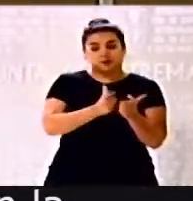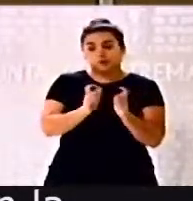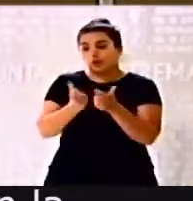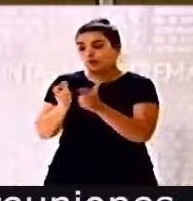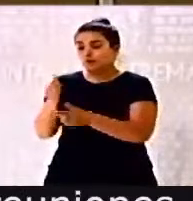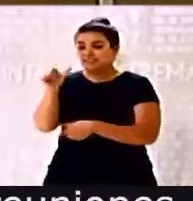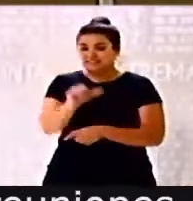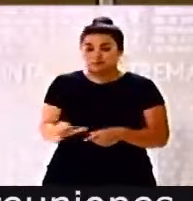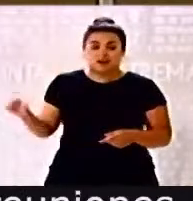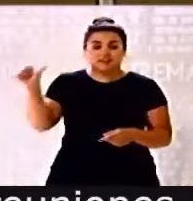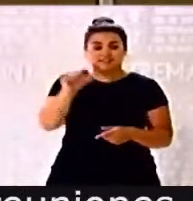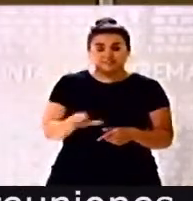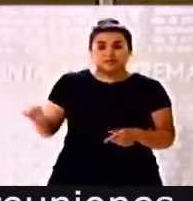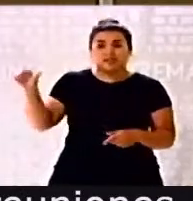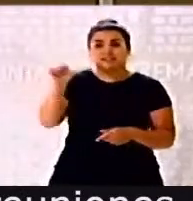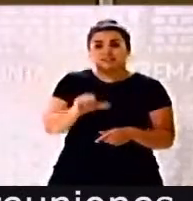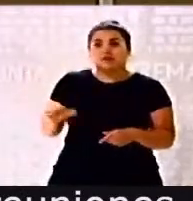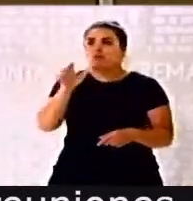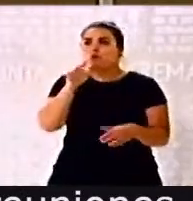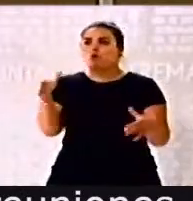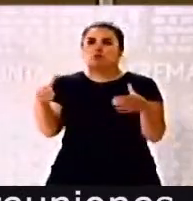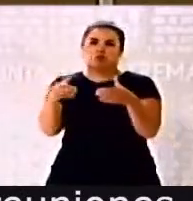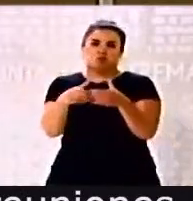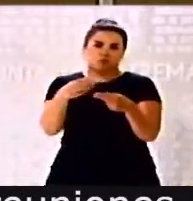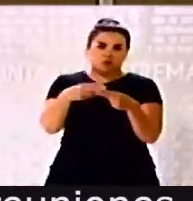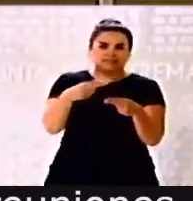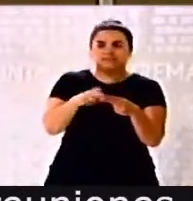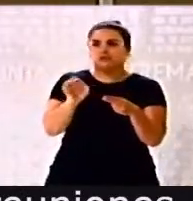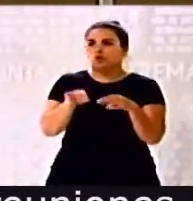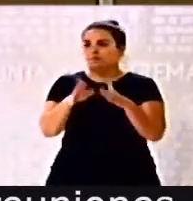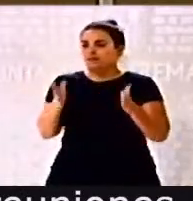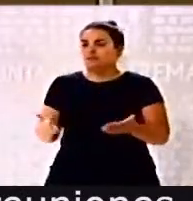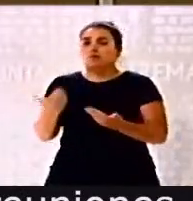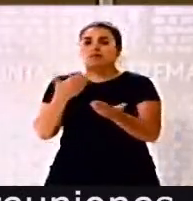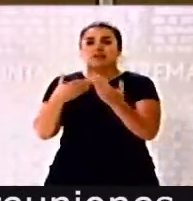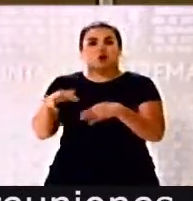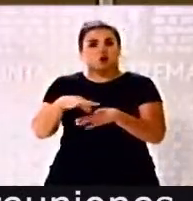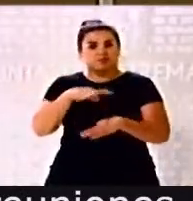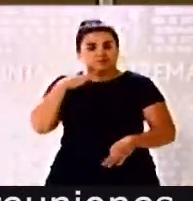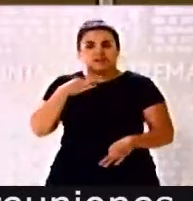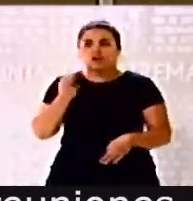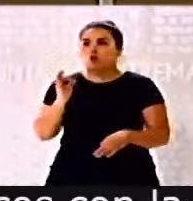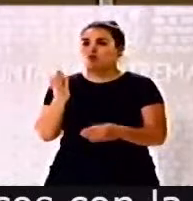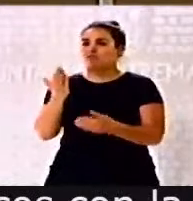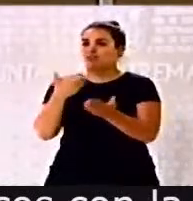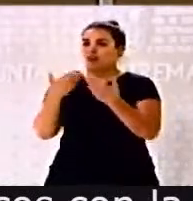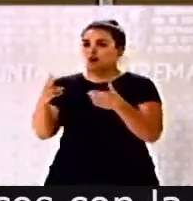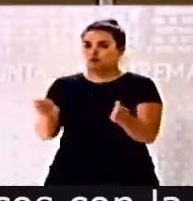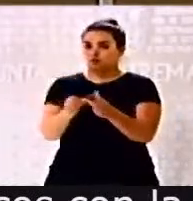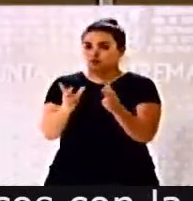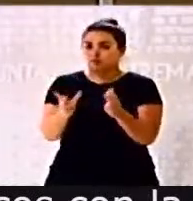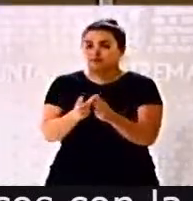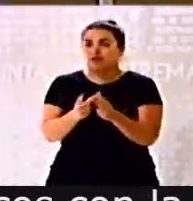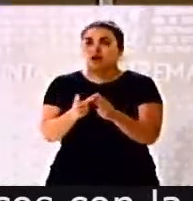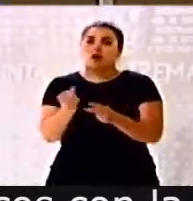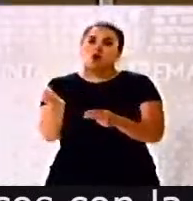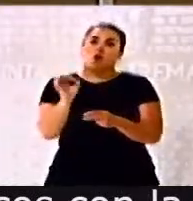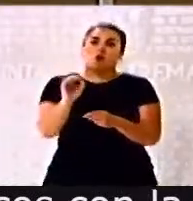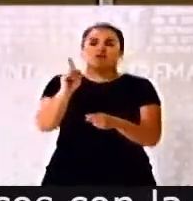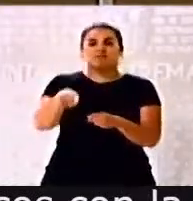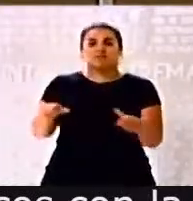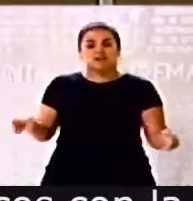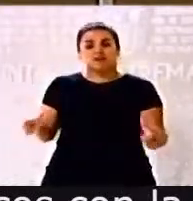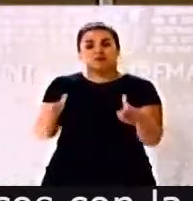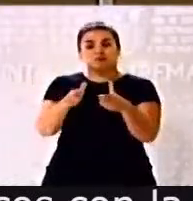que hemos venido manteniendo con grupos políticos, con la mesa del diálogo civil, con la mesa del diálogo social o en las